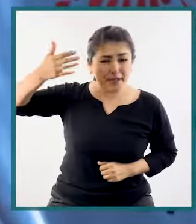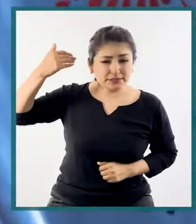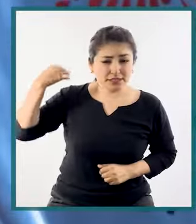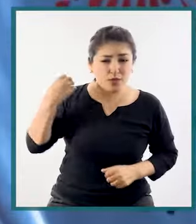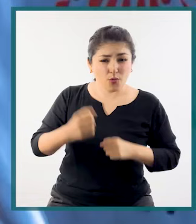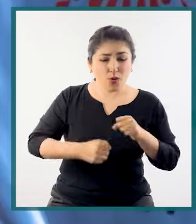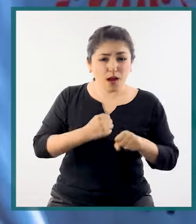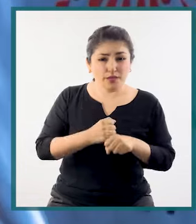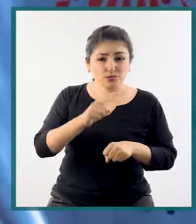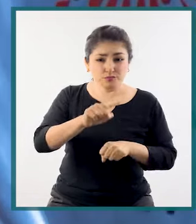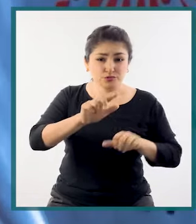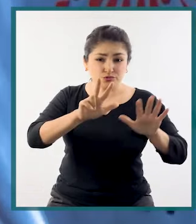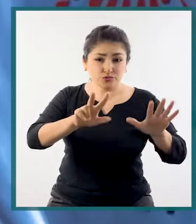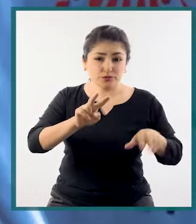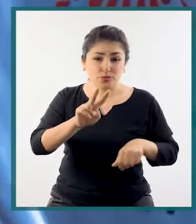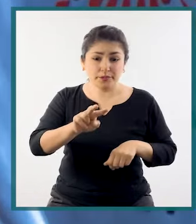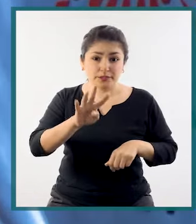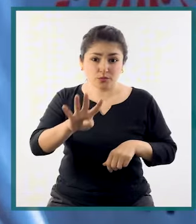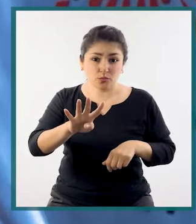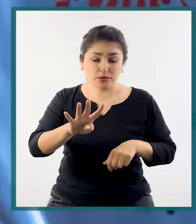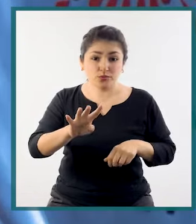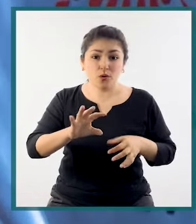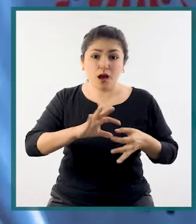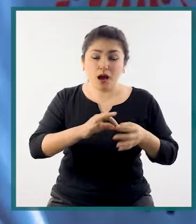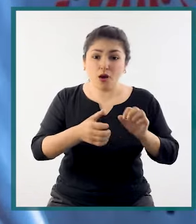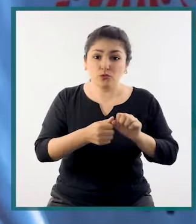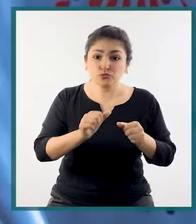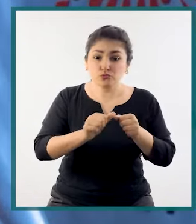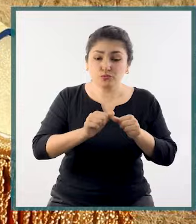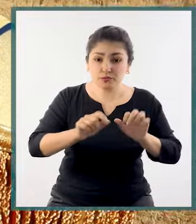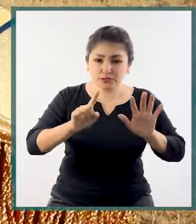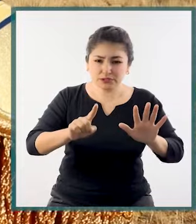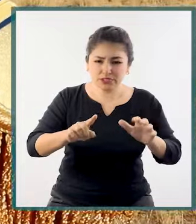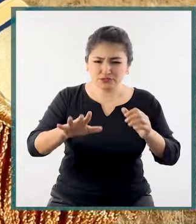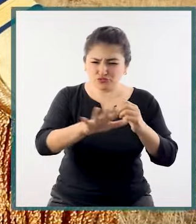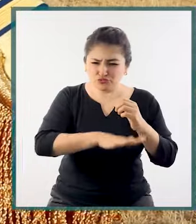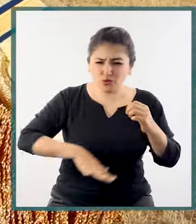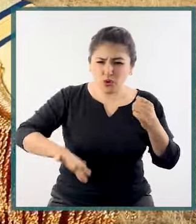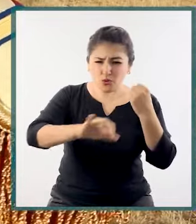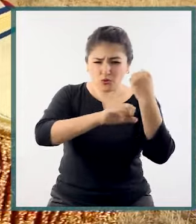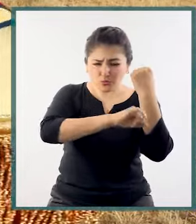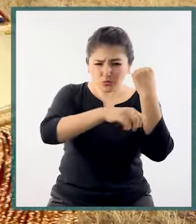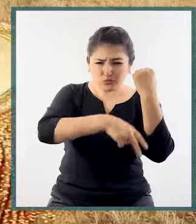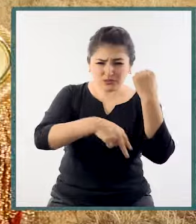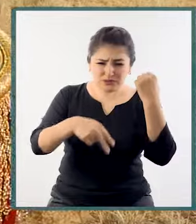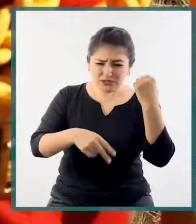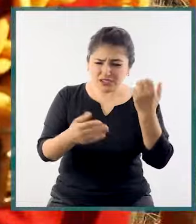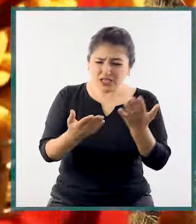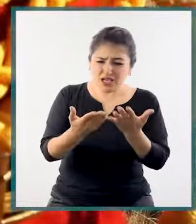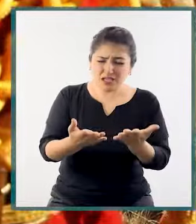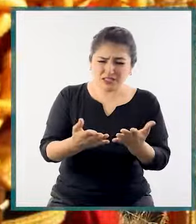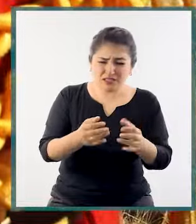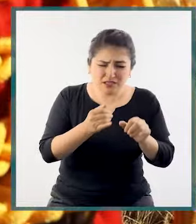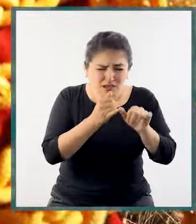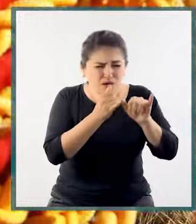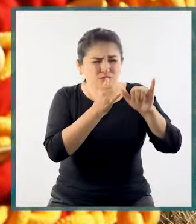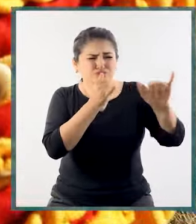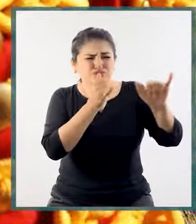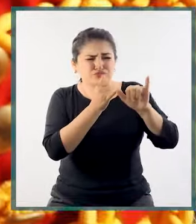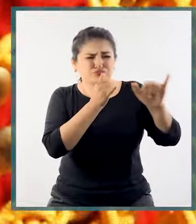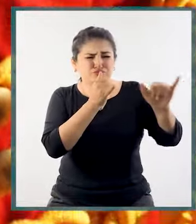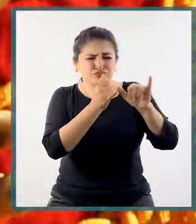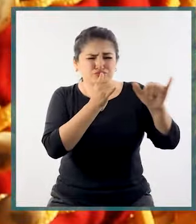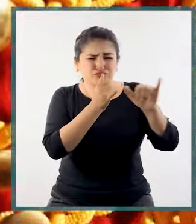El 6 de agosto de 1824, sobre las pampas de Junín, el episodio no fue diferente. Toques de